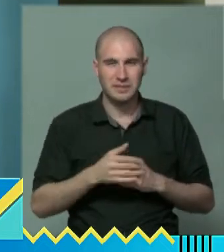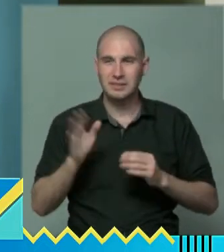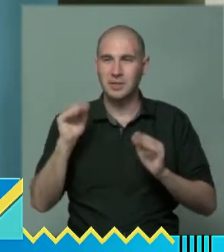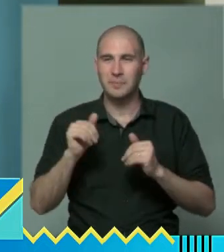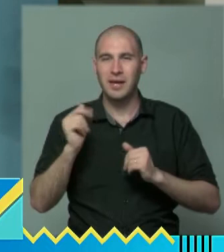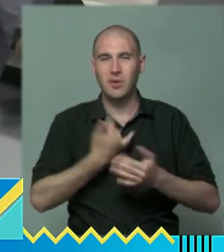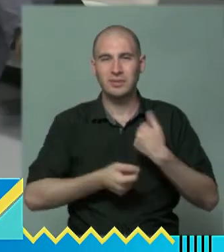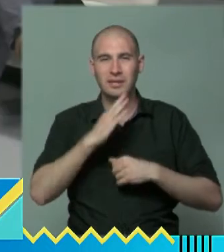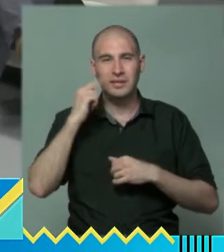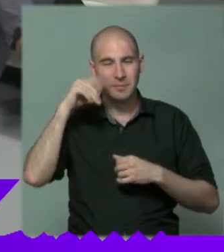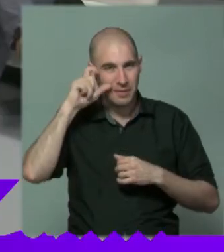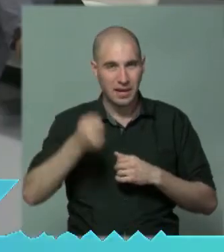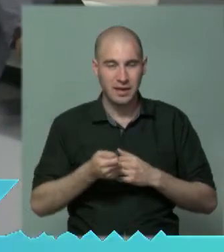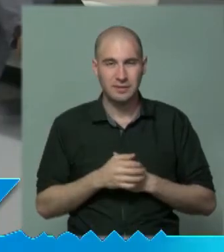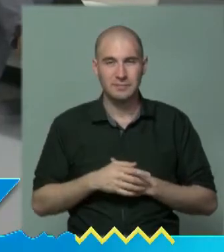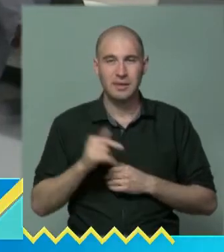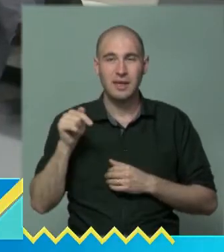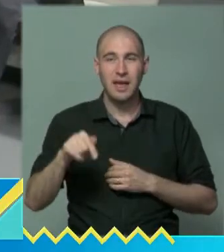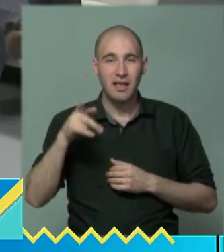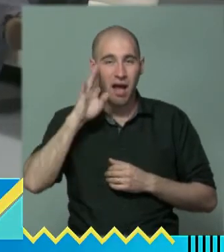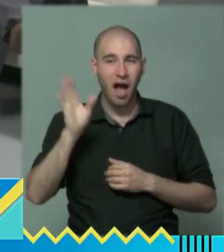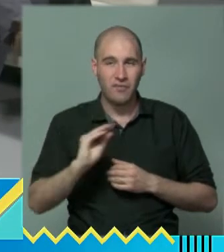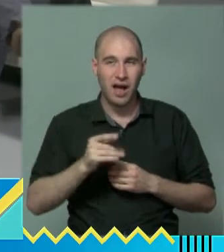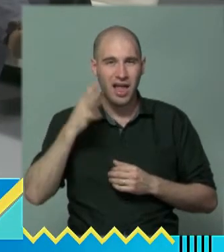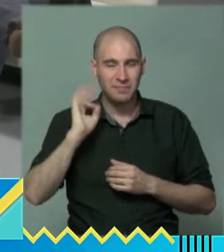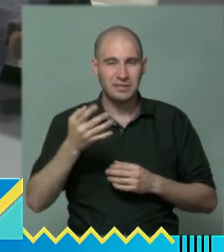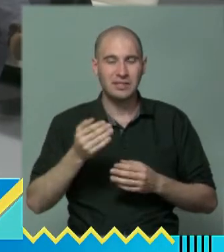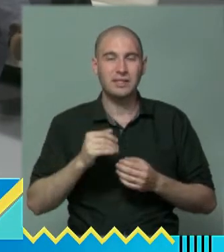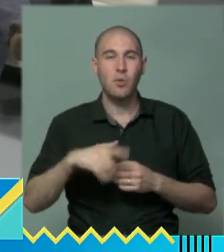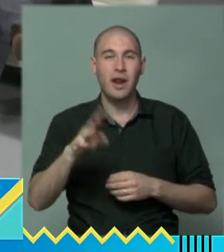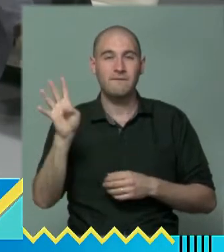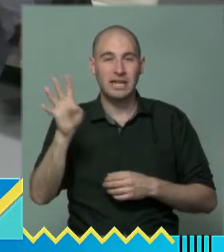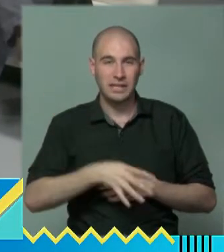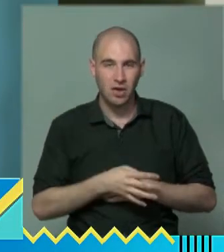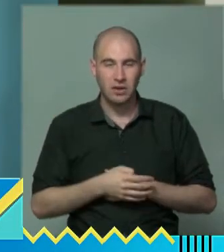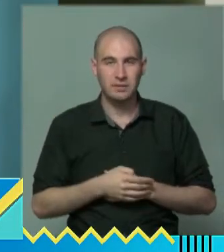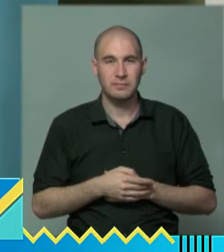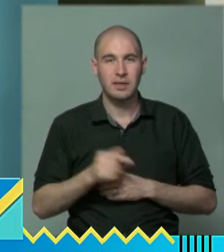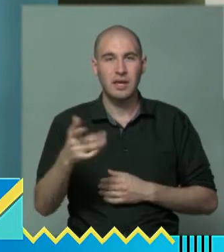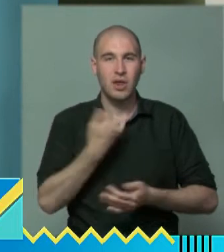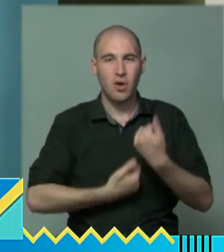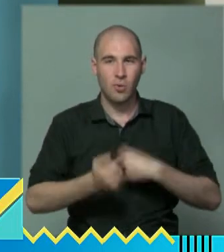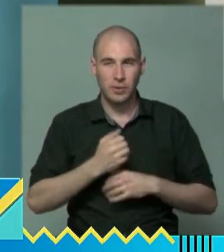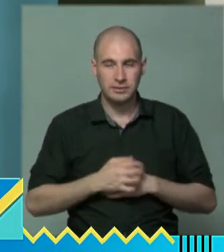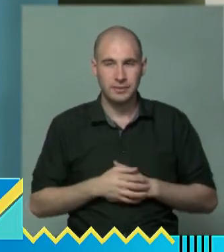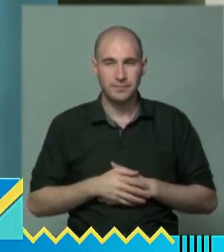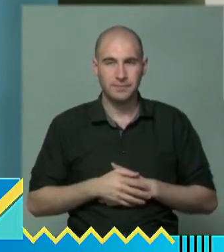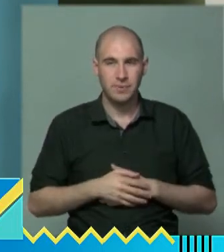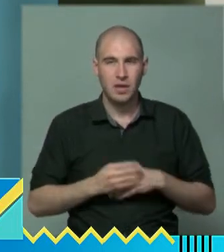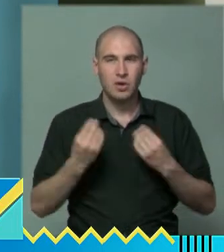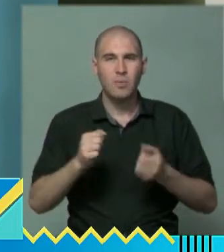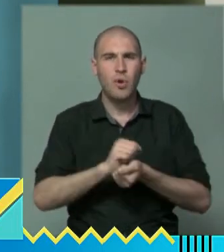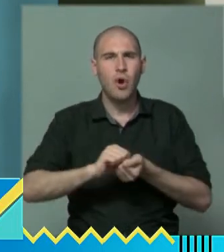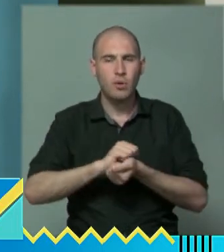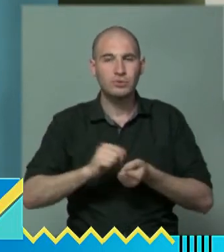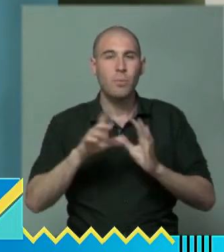luego. Ahí pasaba Jimena Alguacil, quien es abogada y especialista en compliance en Barcelona, que de algún modo nos contaba esto. Cómo la